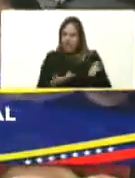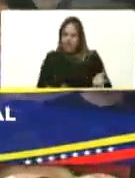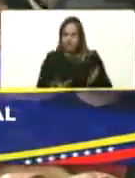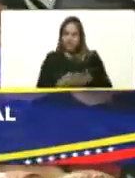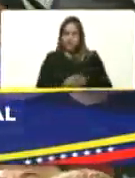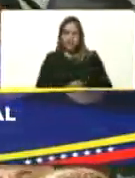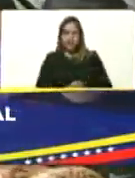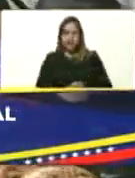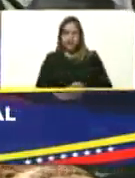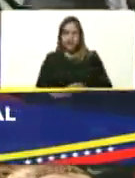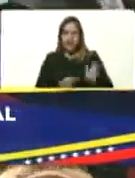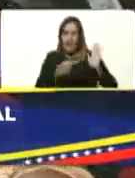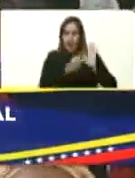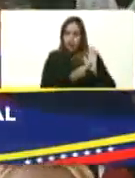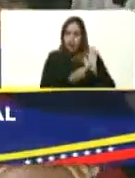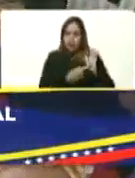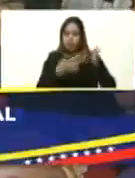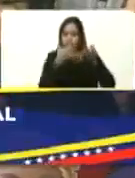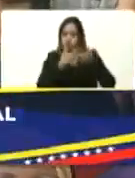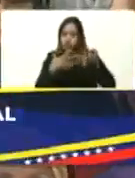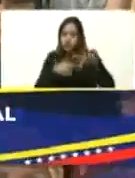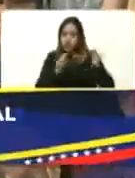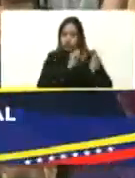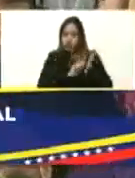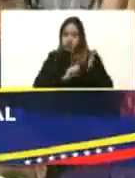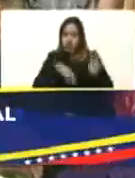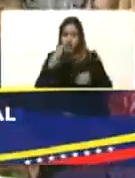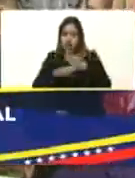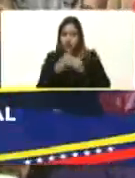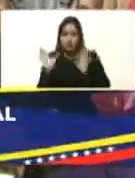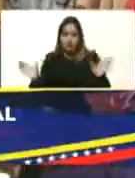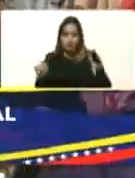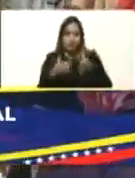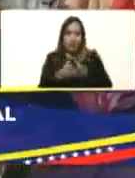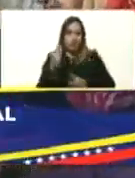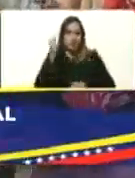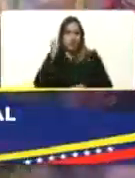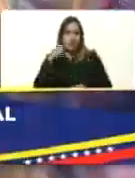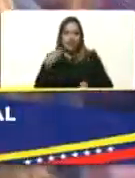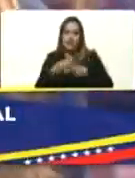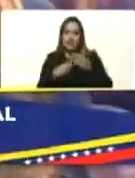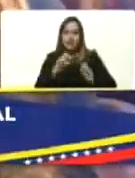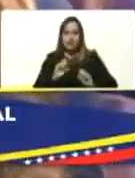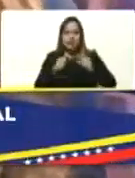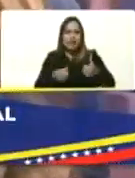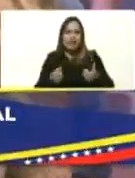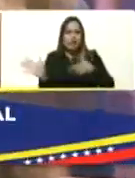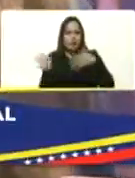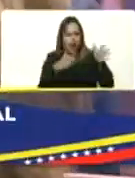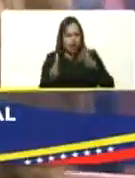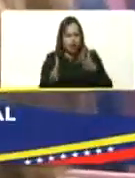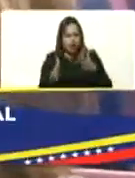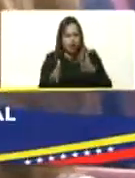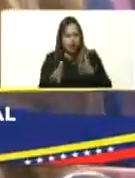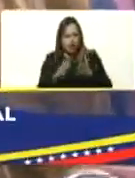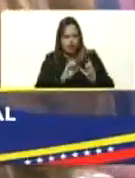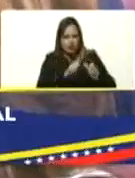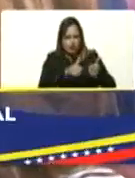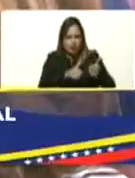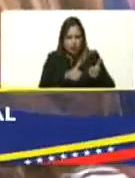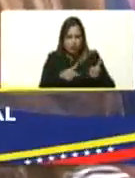Es un documento hecho por el Congreso de Mujeres que instalamos en el mes de marzo, fue